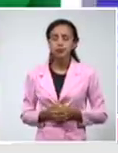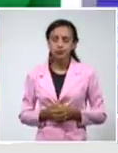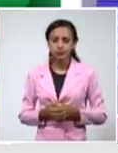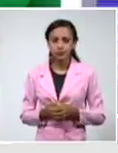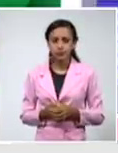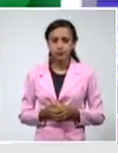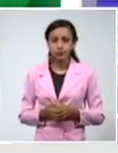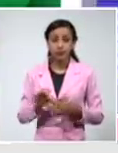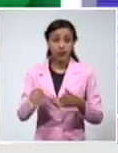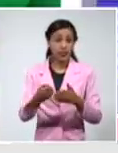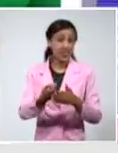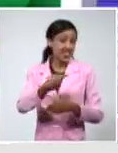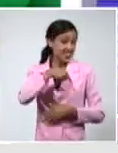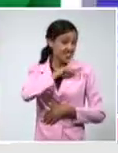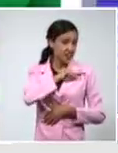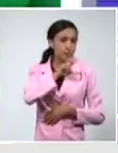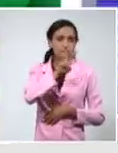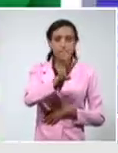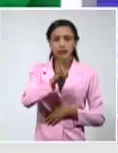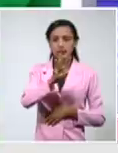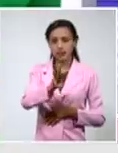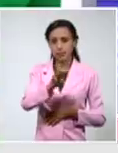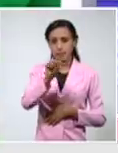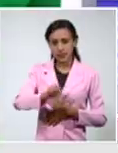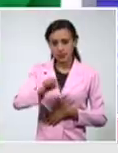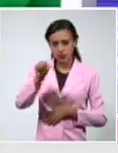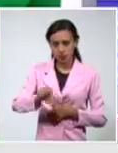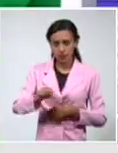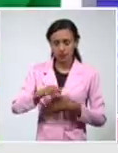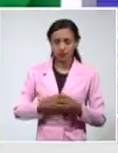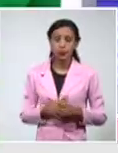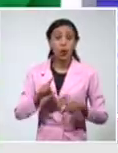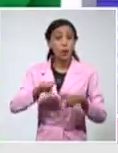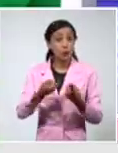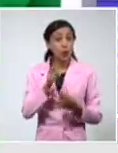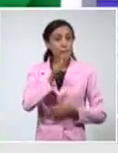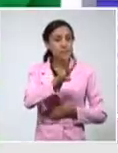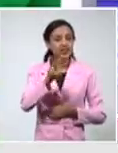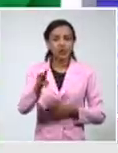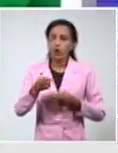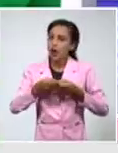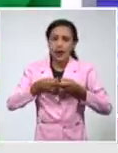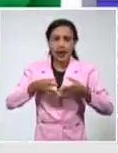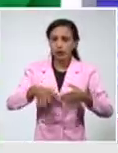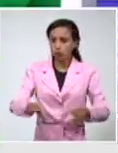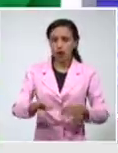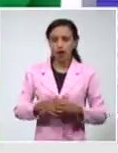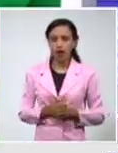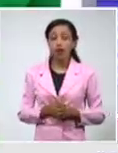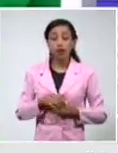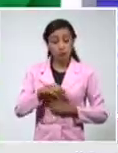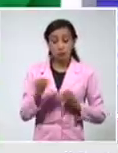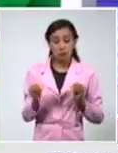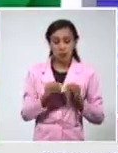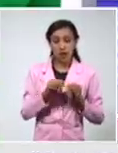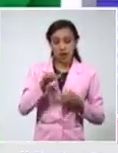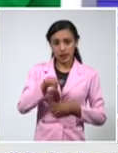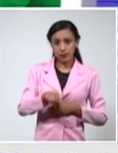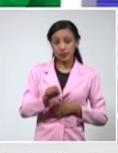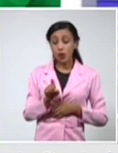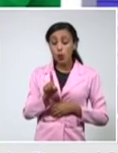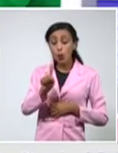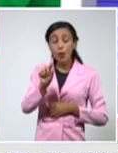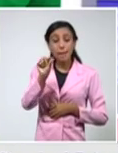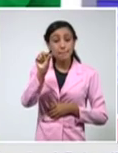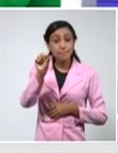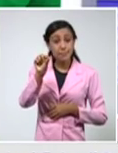día de ayer fueron 23, porque hay 22 autóctonos que habían arribado y hay uno